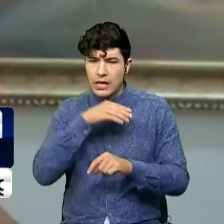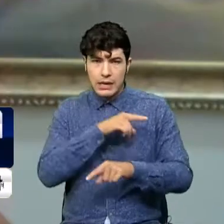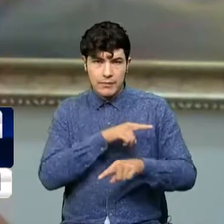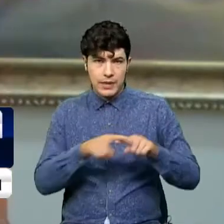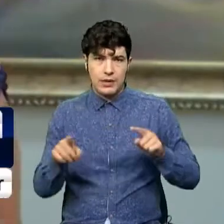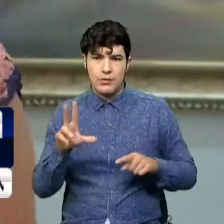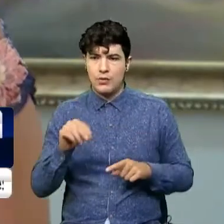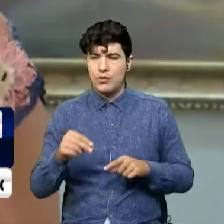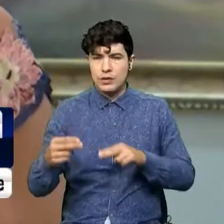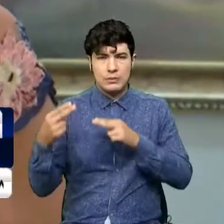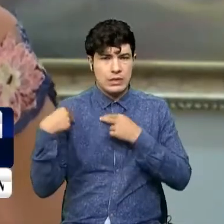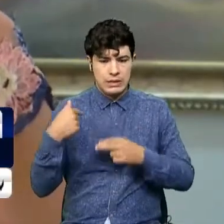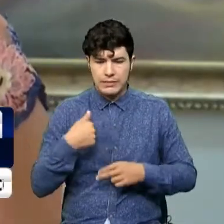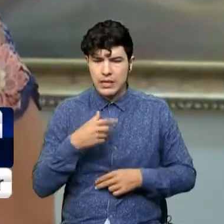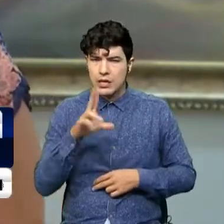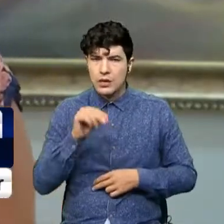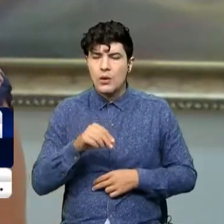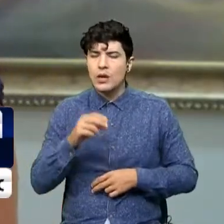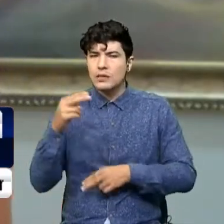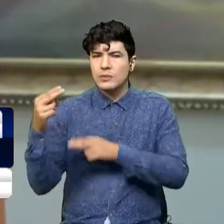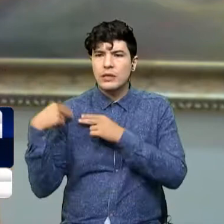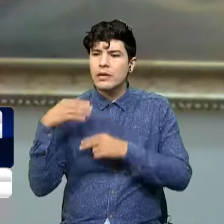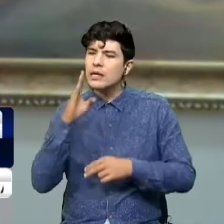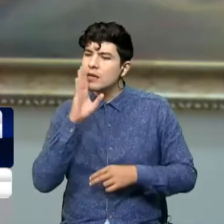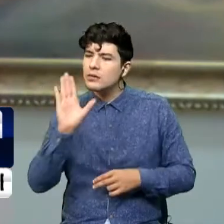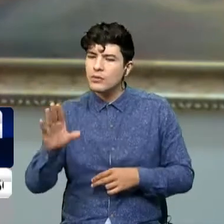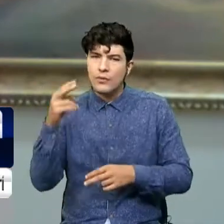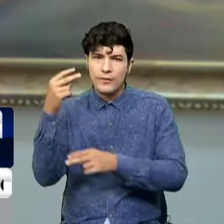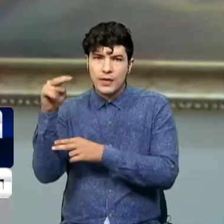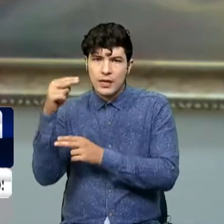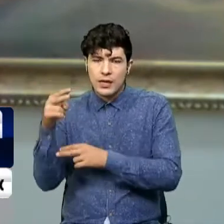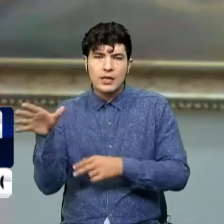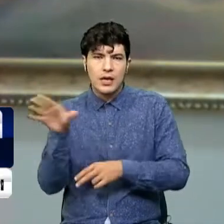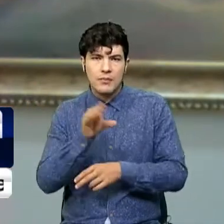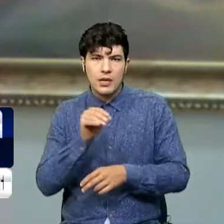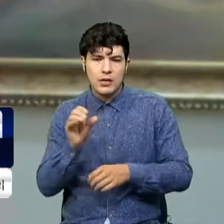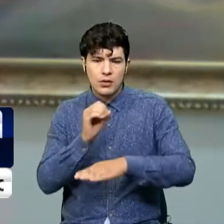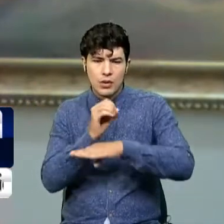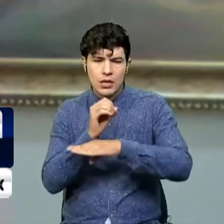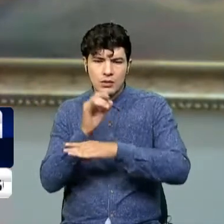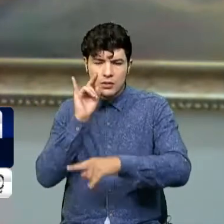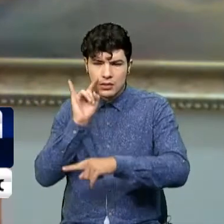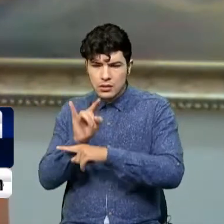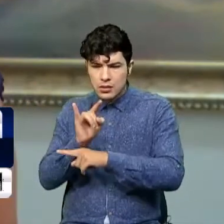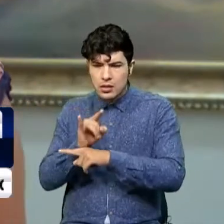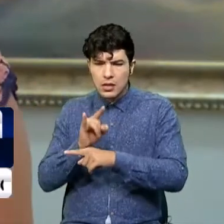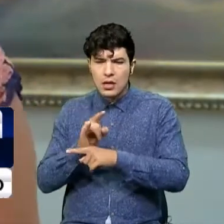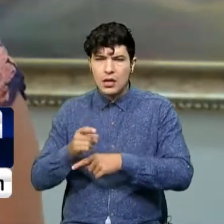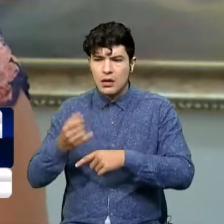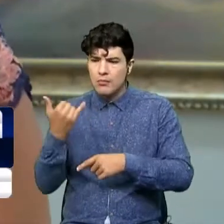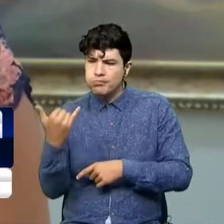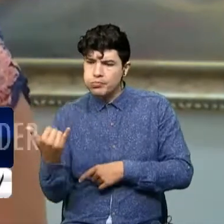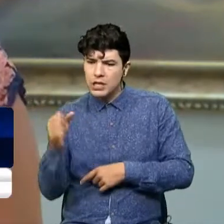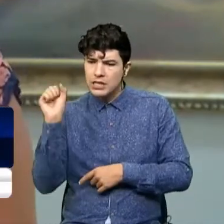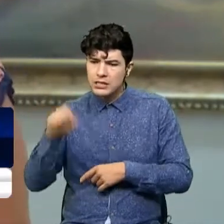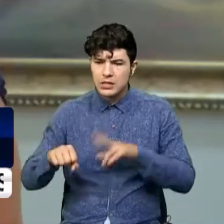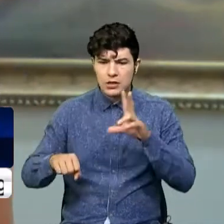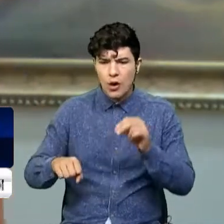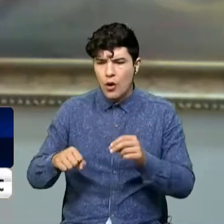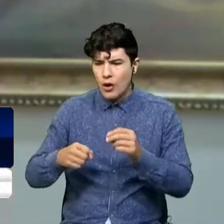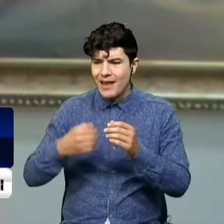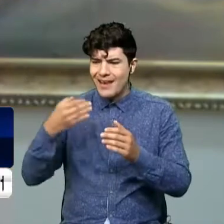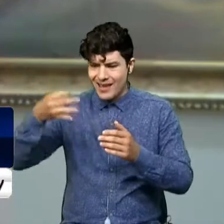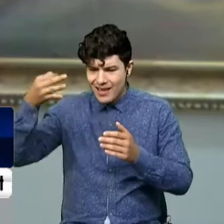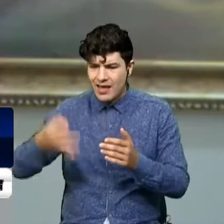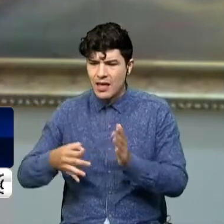mí, sino le corresponde a la Fiscalía y a los medios de control establecer la legalidad o no de este documento, y por tanto me imagino